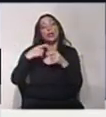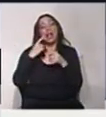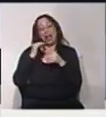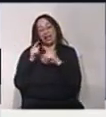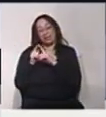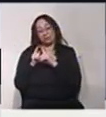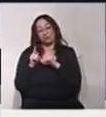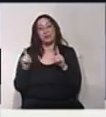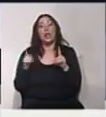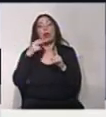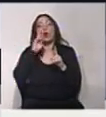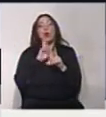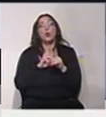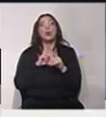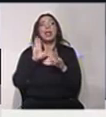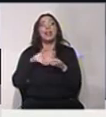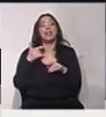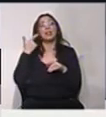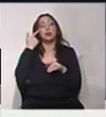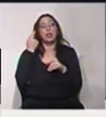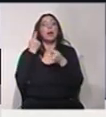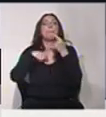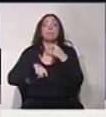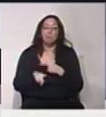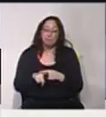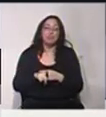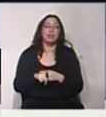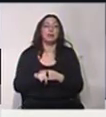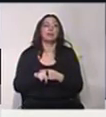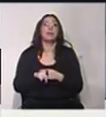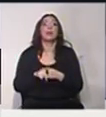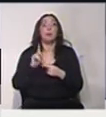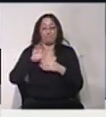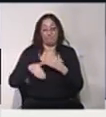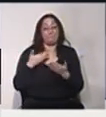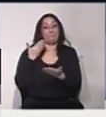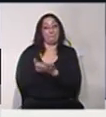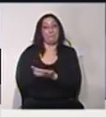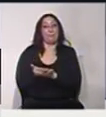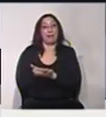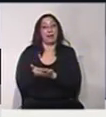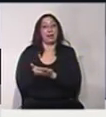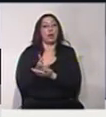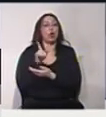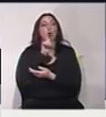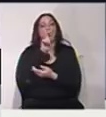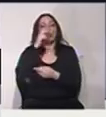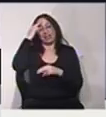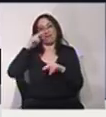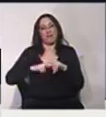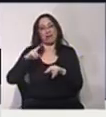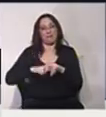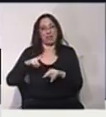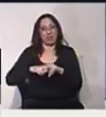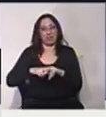lo que puede ser la conducta suicida. Pero también lo que estabas planteando va por el lado de que no es una enfermedad. Claro. O sea,